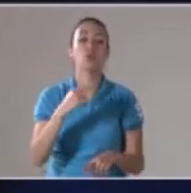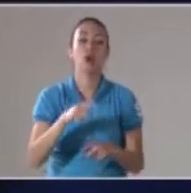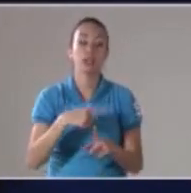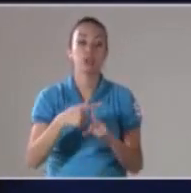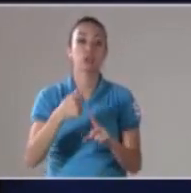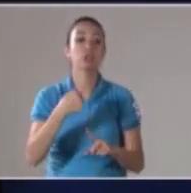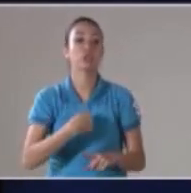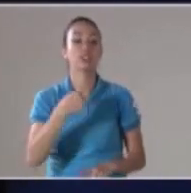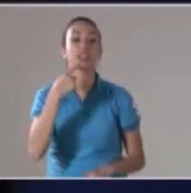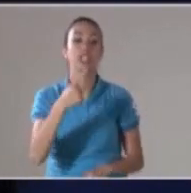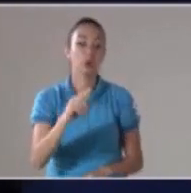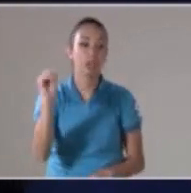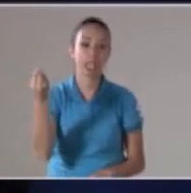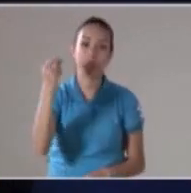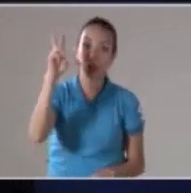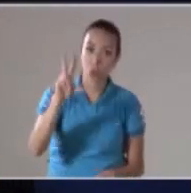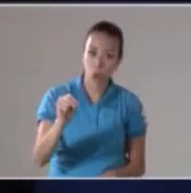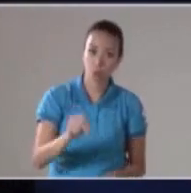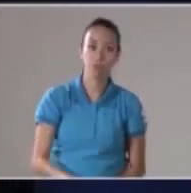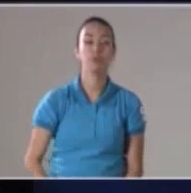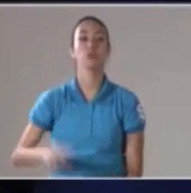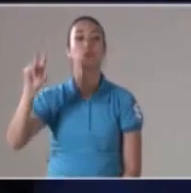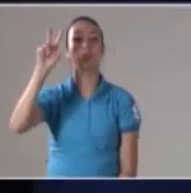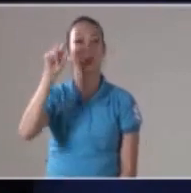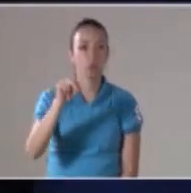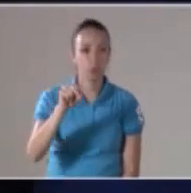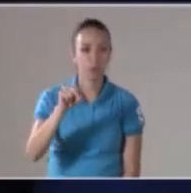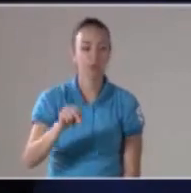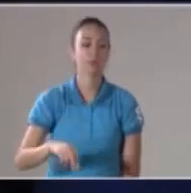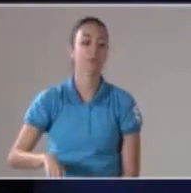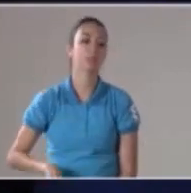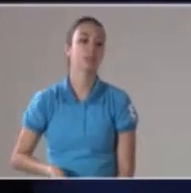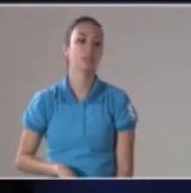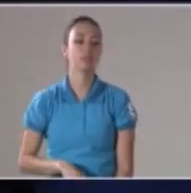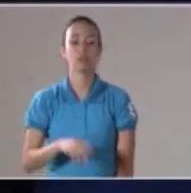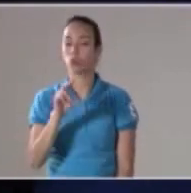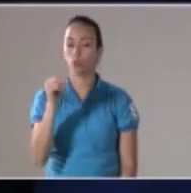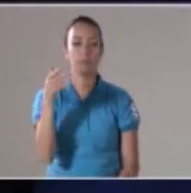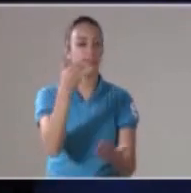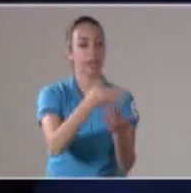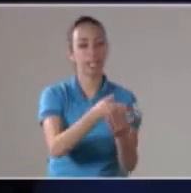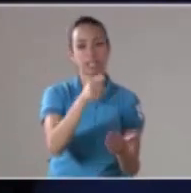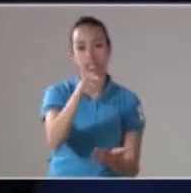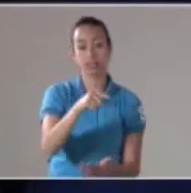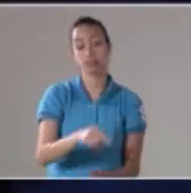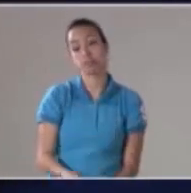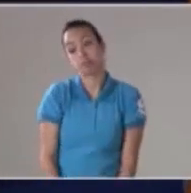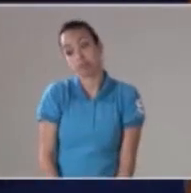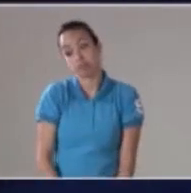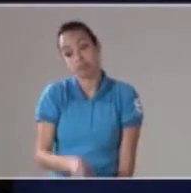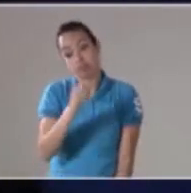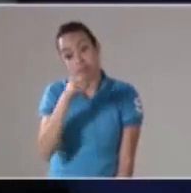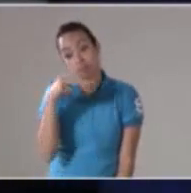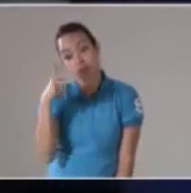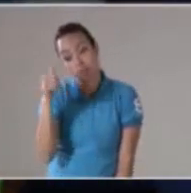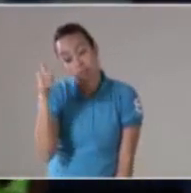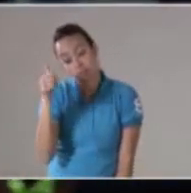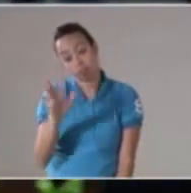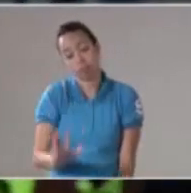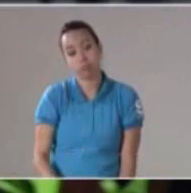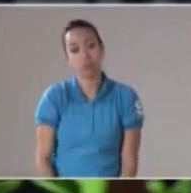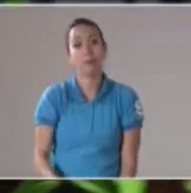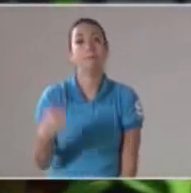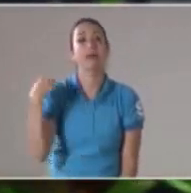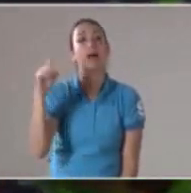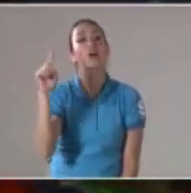que no pases por ahí, no pasas por ahí. No te vayas para ahí, para donde quieres. Muy bien, Señor. ¿Y para